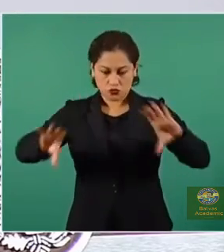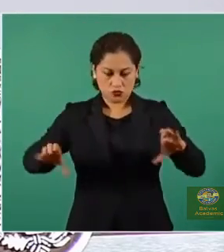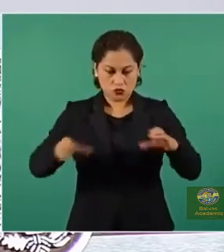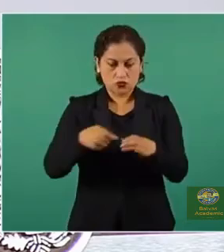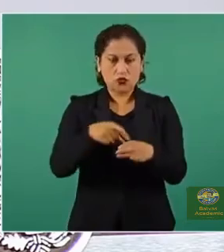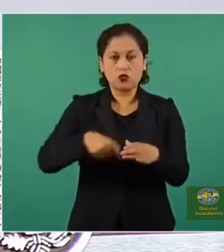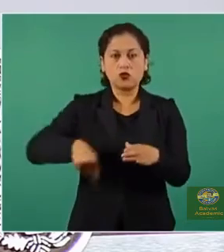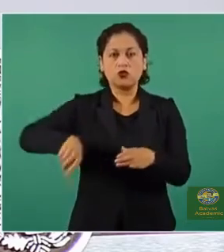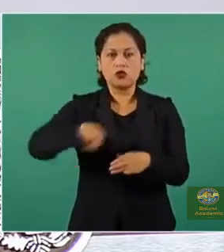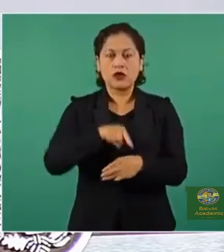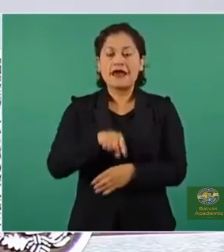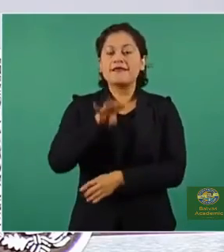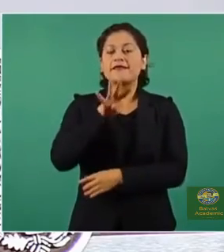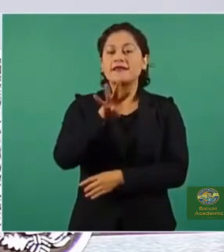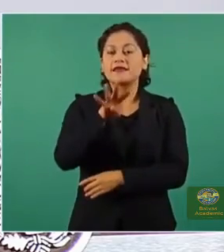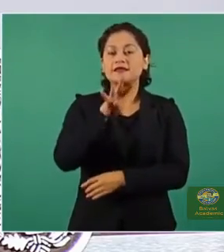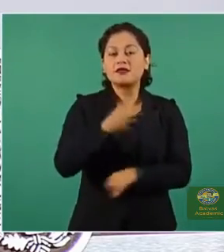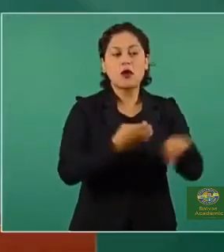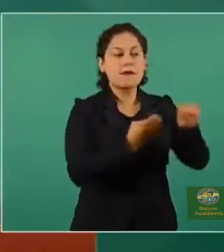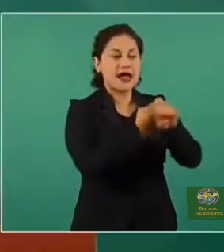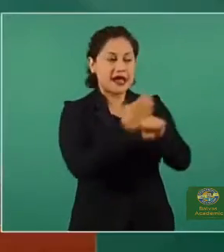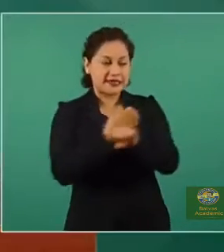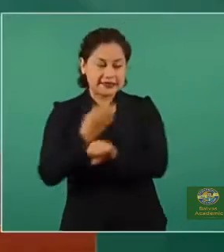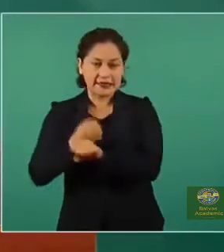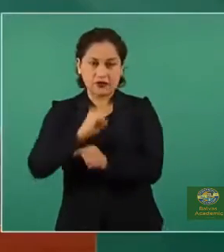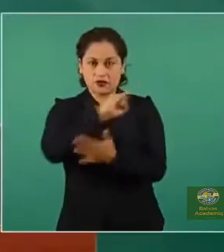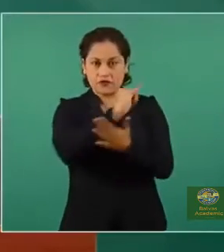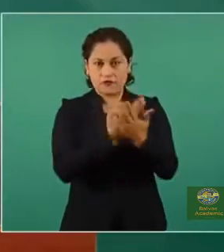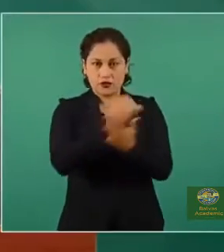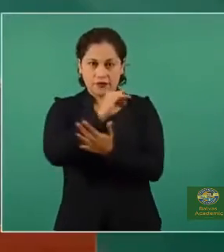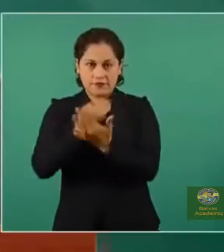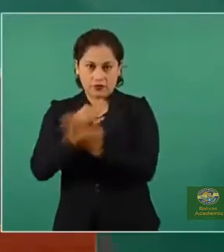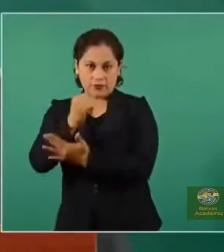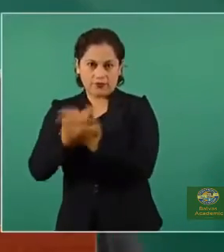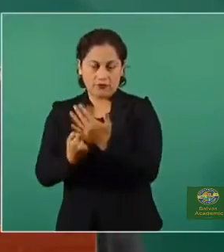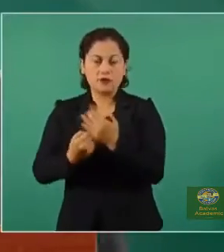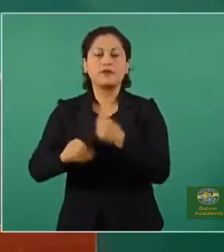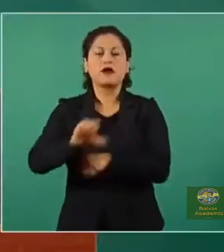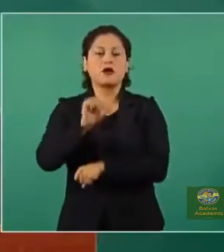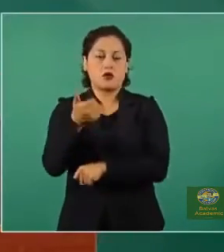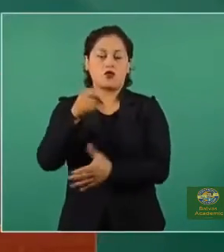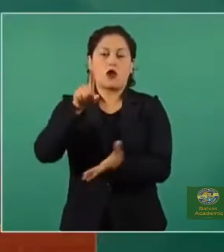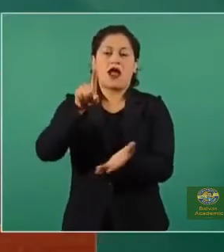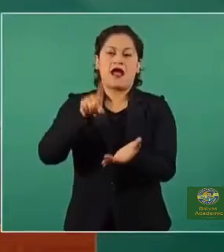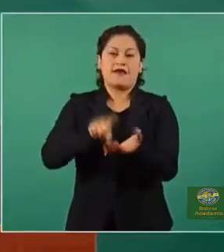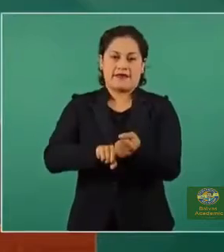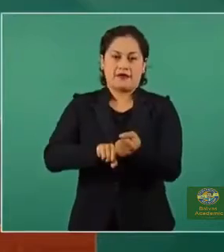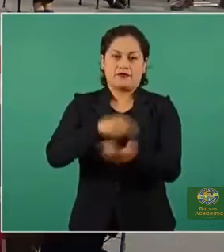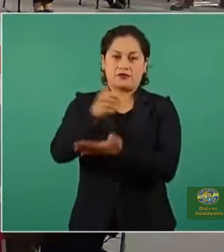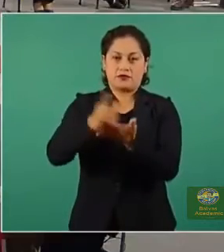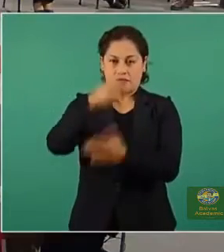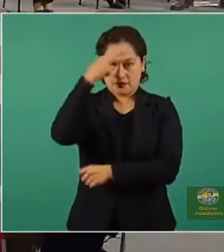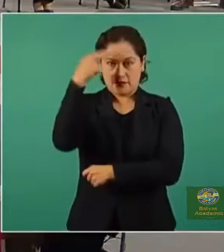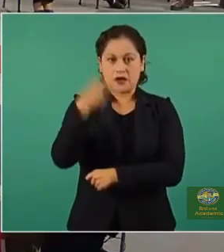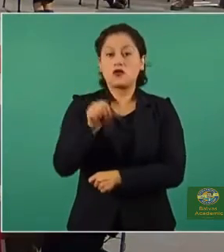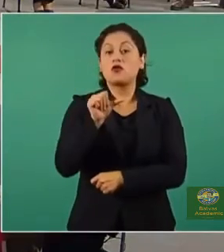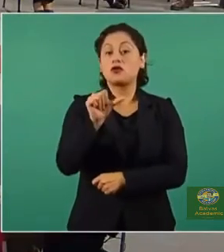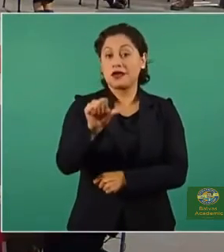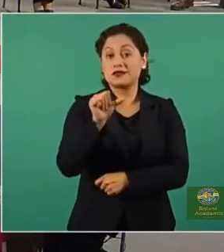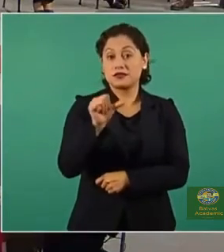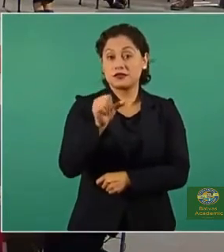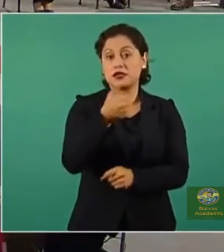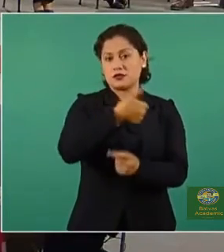19 reportes estatales y los 16 de cada una de las alcaldías de la Ciudad de